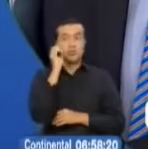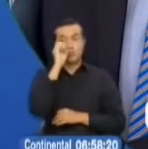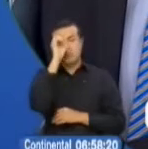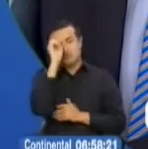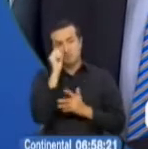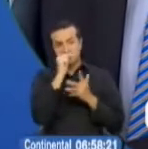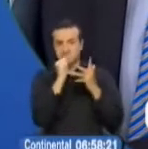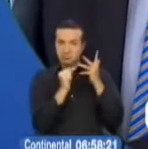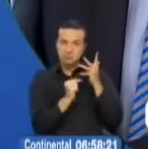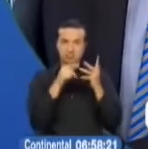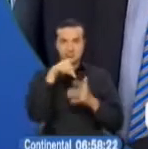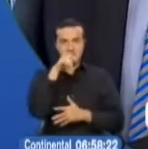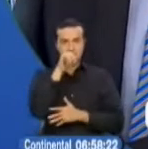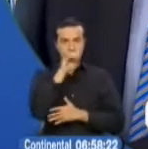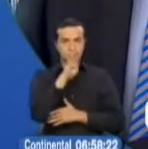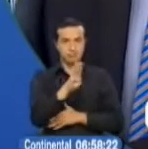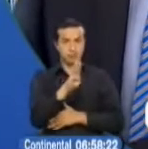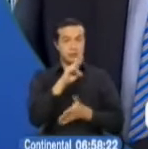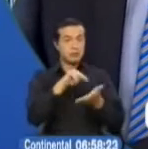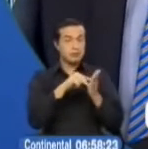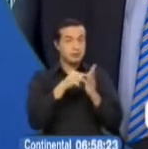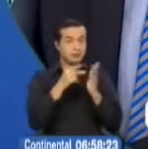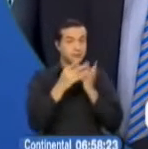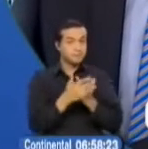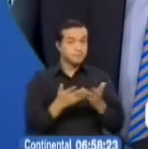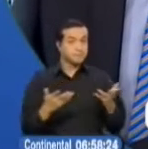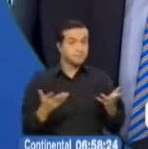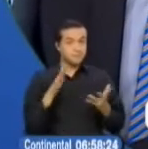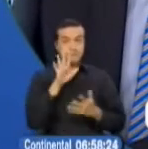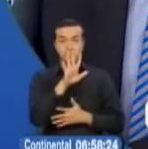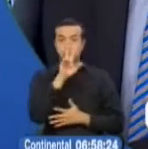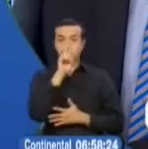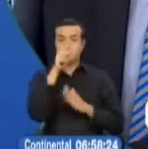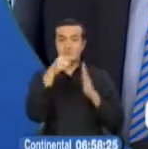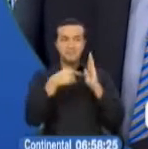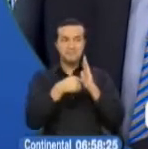52% del Producto Interno Bruto, lo cual significaría